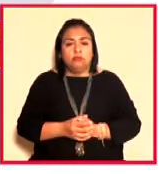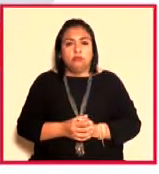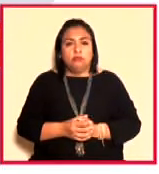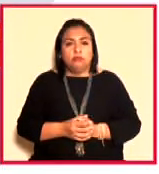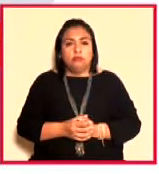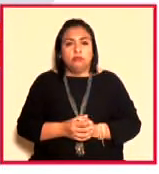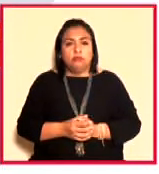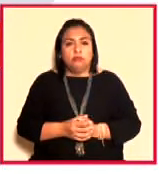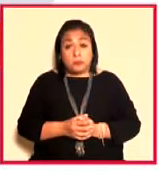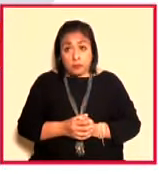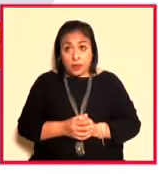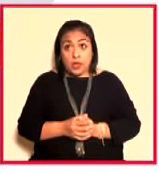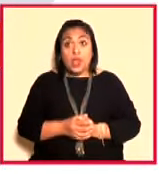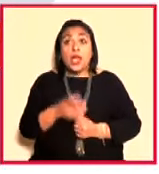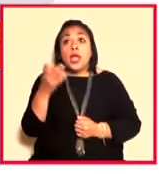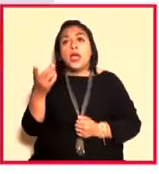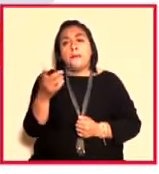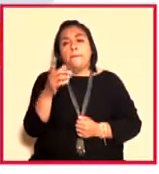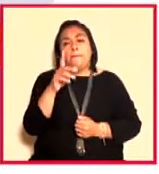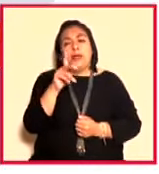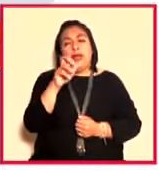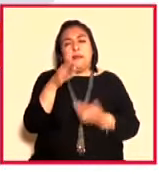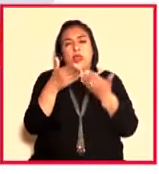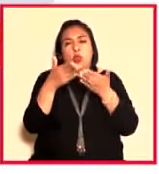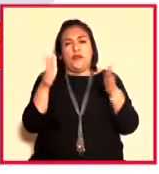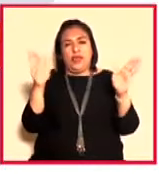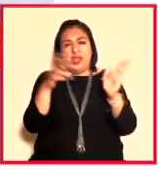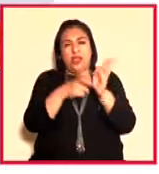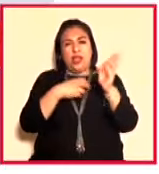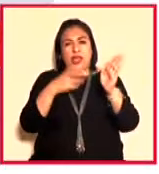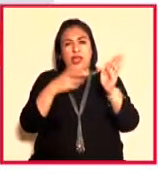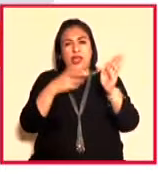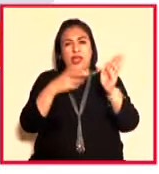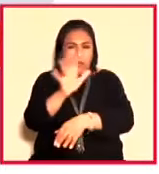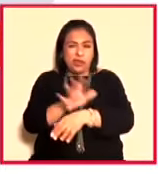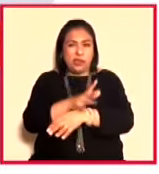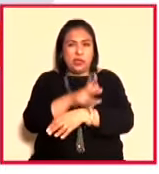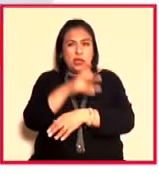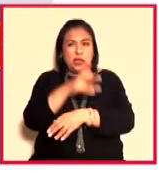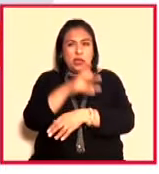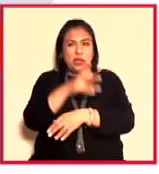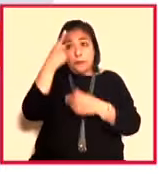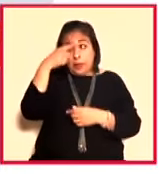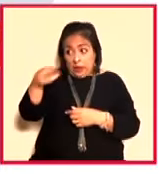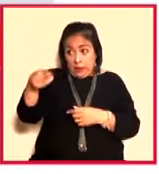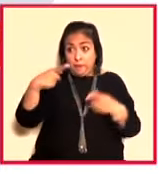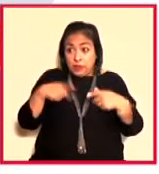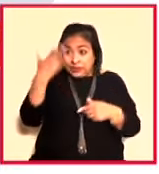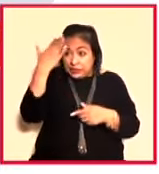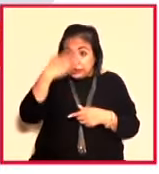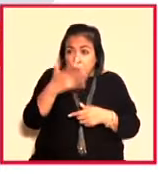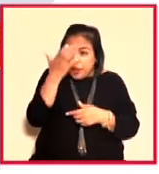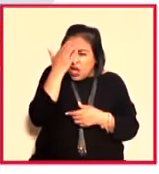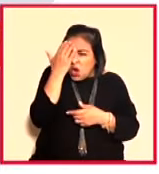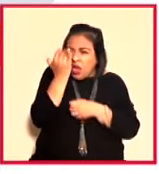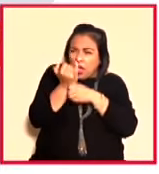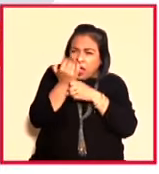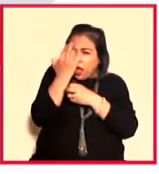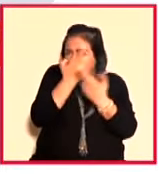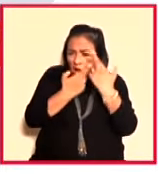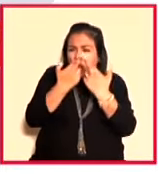Comenzaron los foros del Parlamento Abierto de la Reforma Eléctrica, una propuesta para que el público se informe, analice todo lo